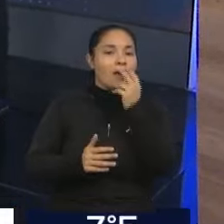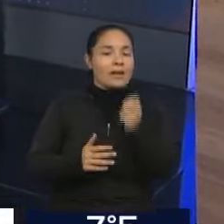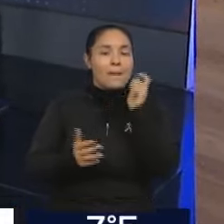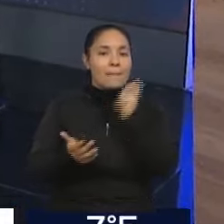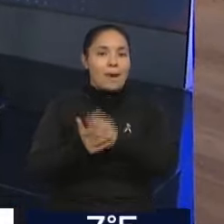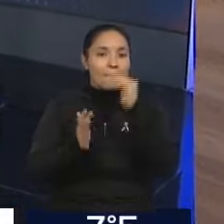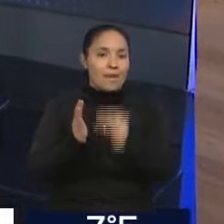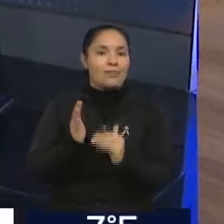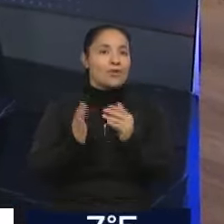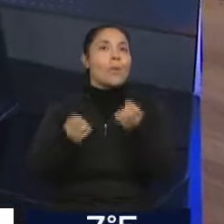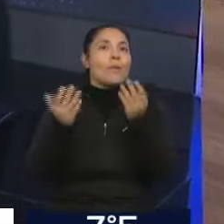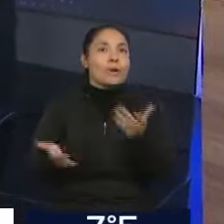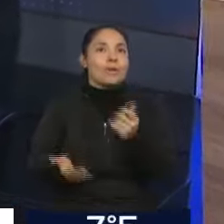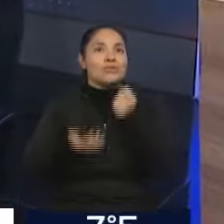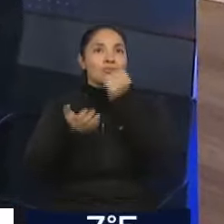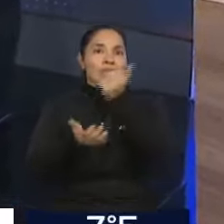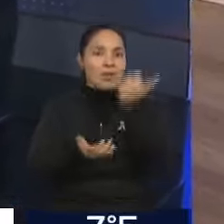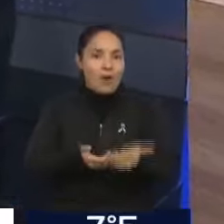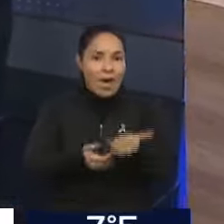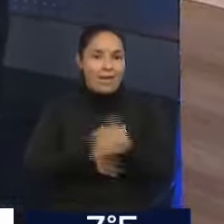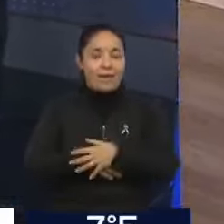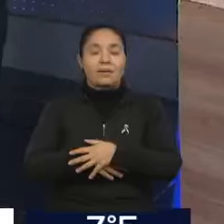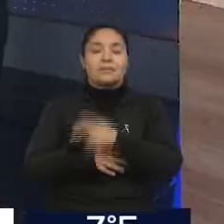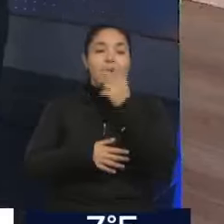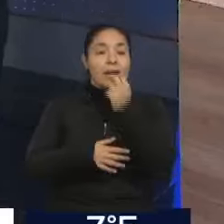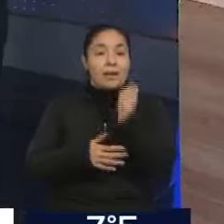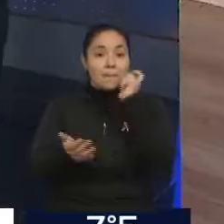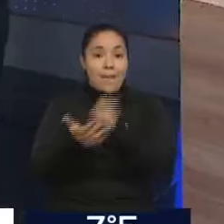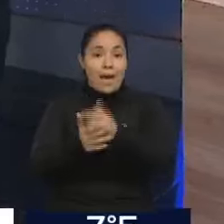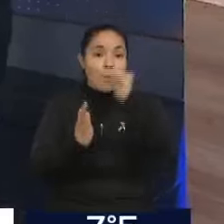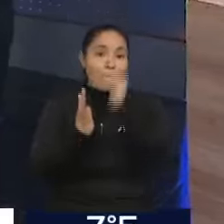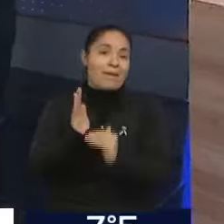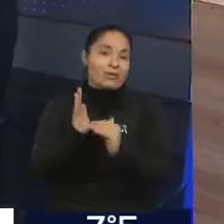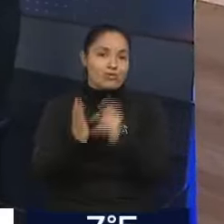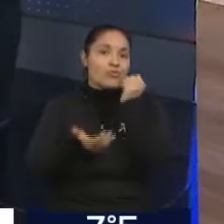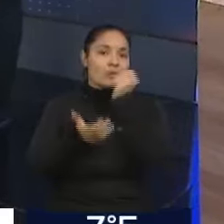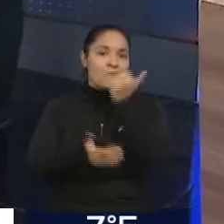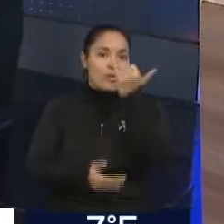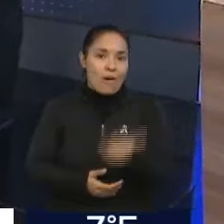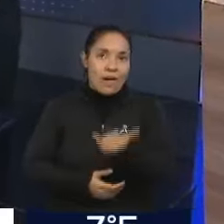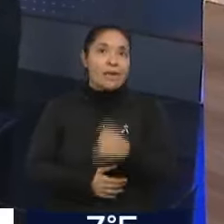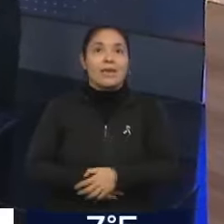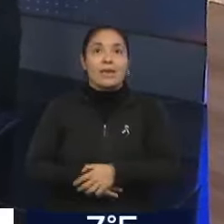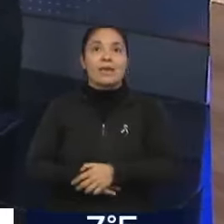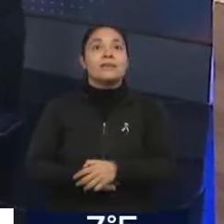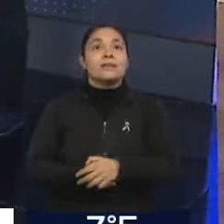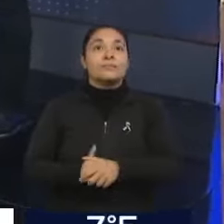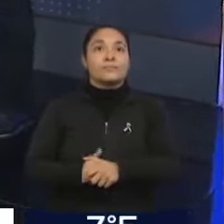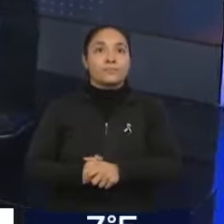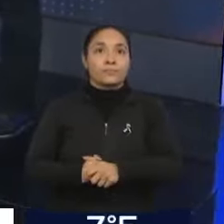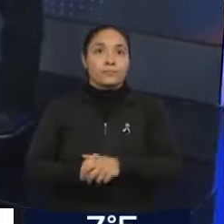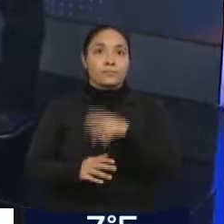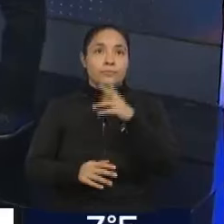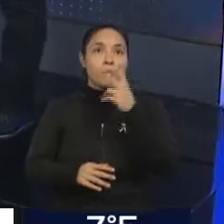Porque está subsidiada. Entonces, al estar subsidiada, el porcentaje del VAT, ¿sí?, se impone en